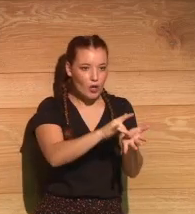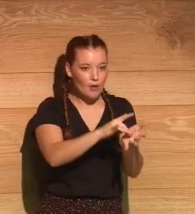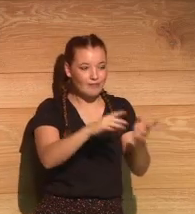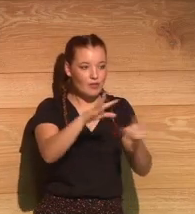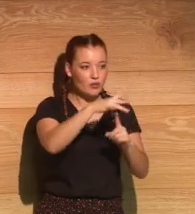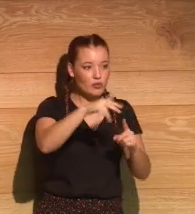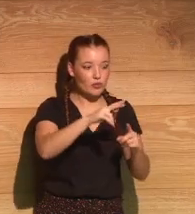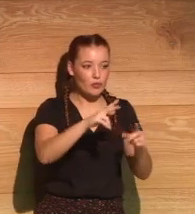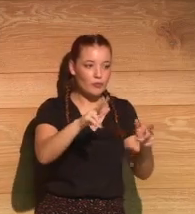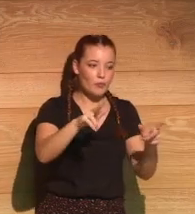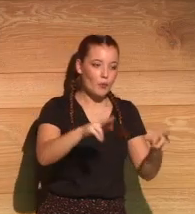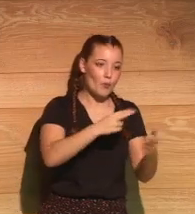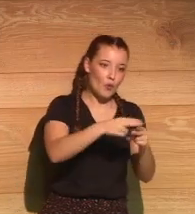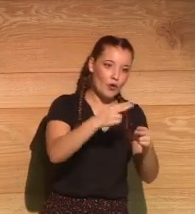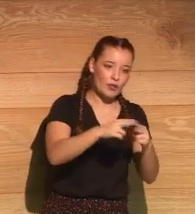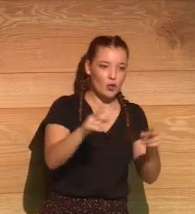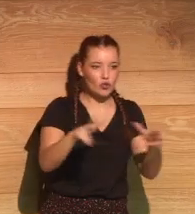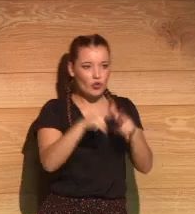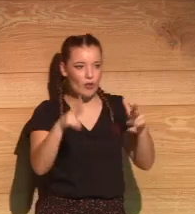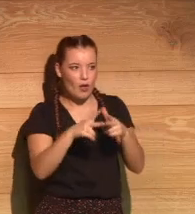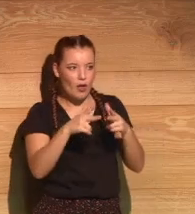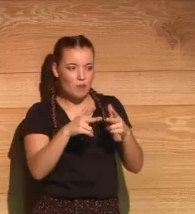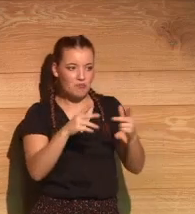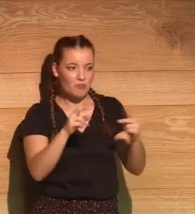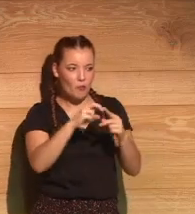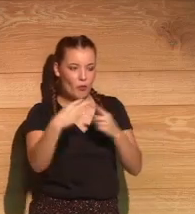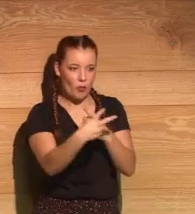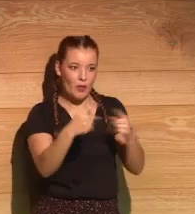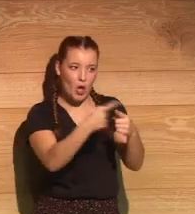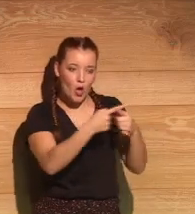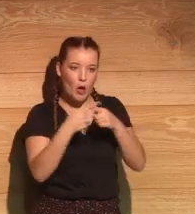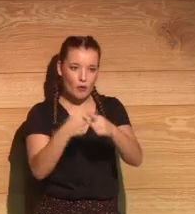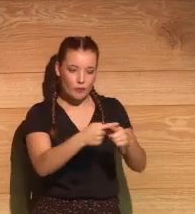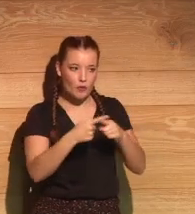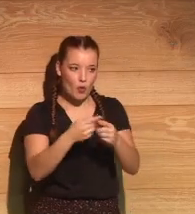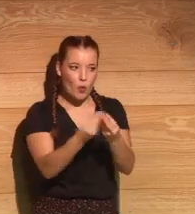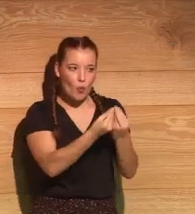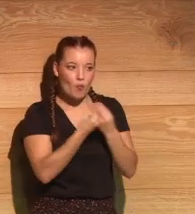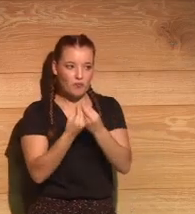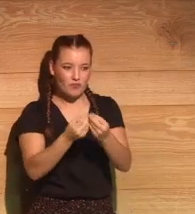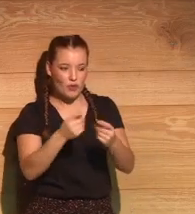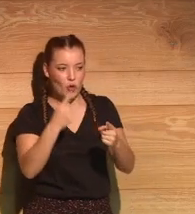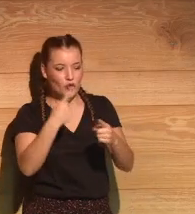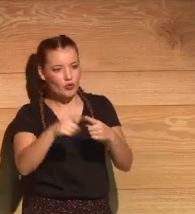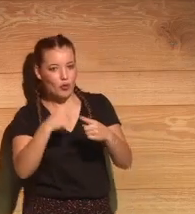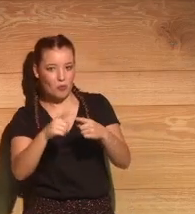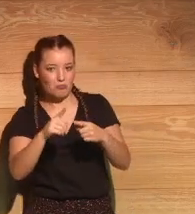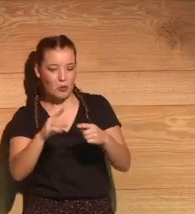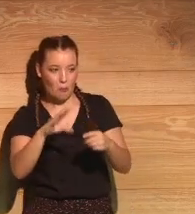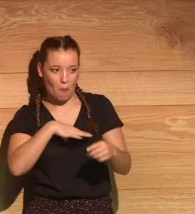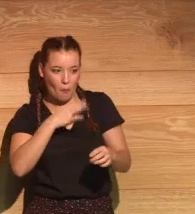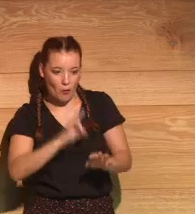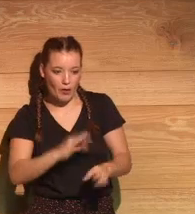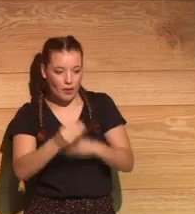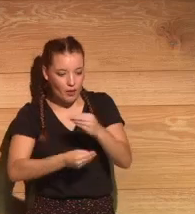social interesantes y compartidos, y de que juntos se podían hacer bastantes cosas. Y quería preguntar si no creéis que